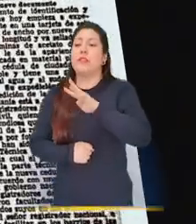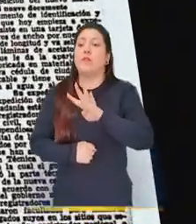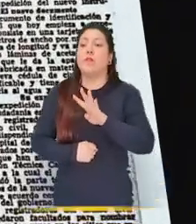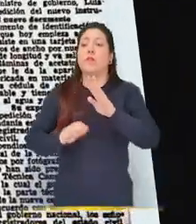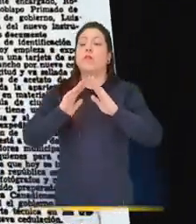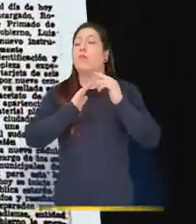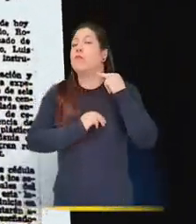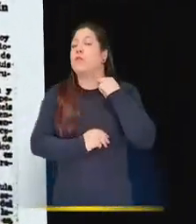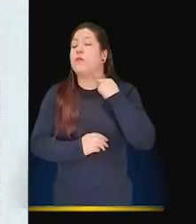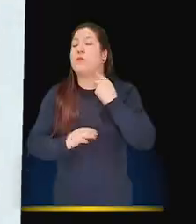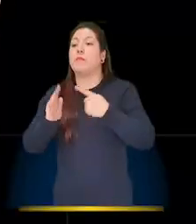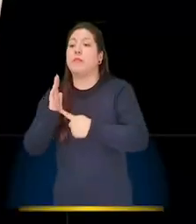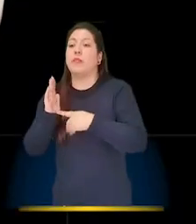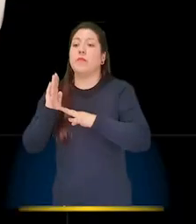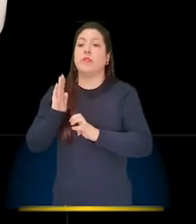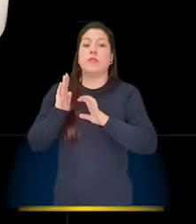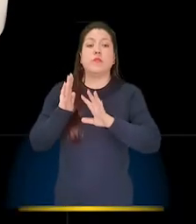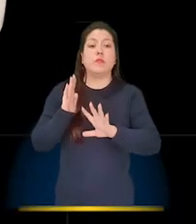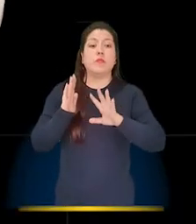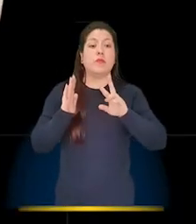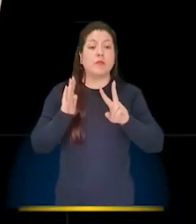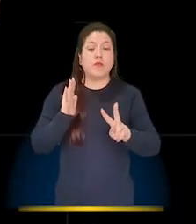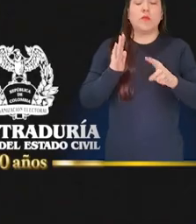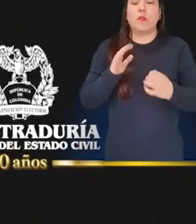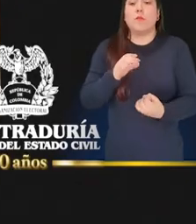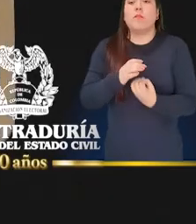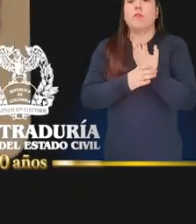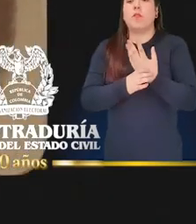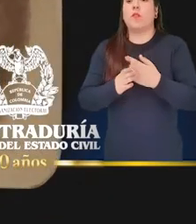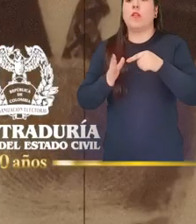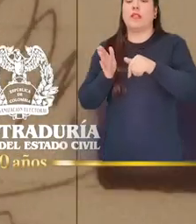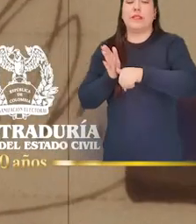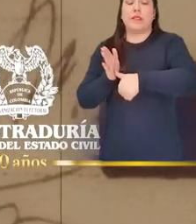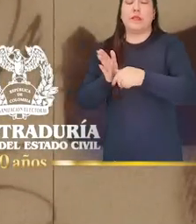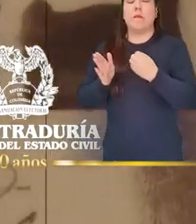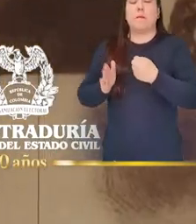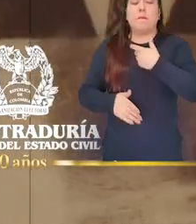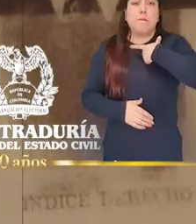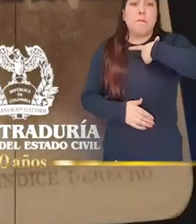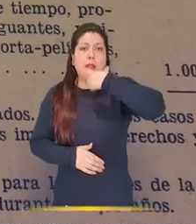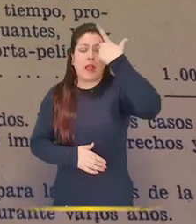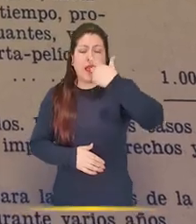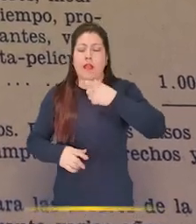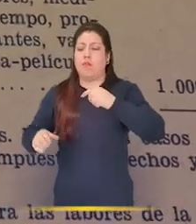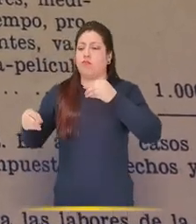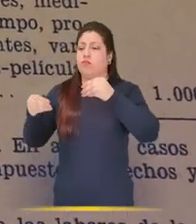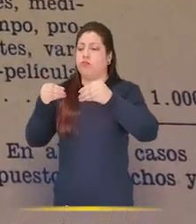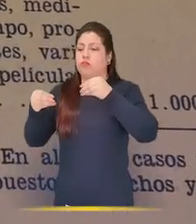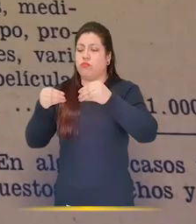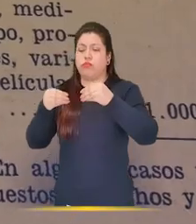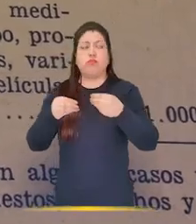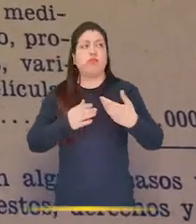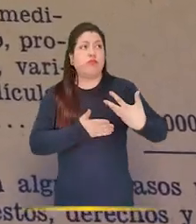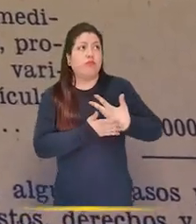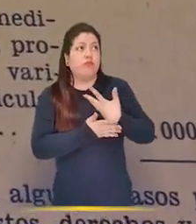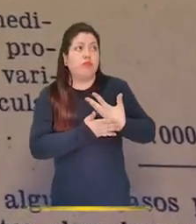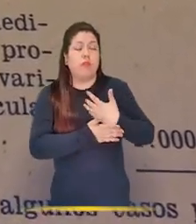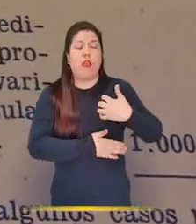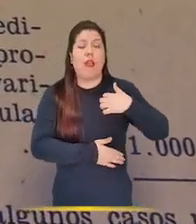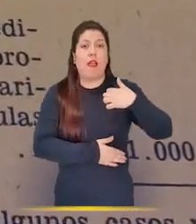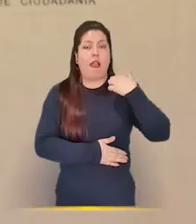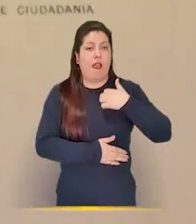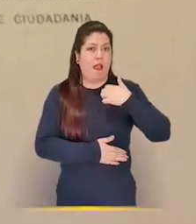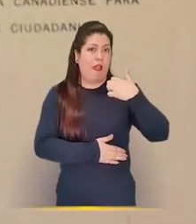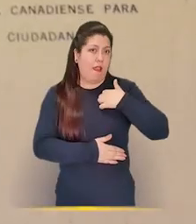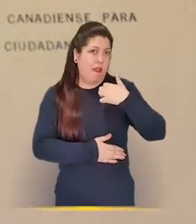Así, el 24 de noviembre de 1952 se expide la cédula blanca laminada, luego de seguir las recomendaciones técnicas